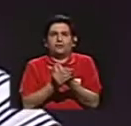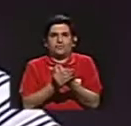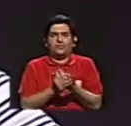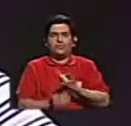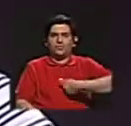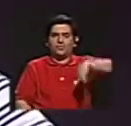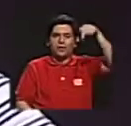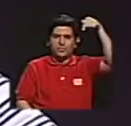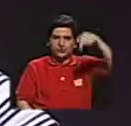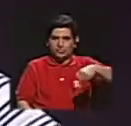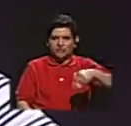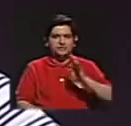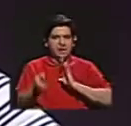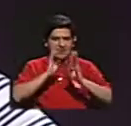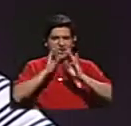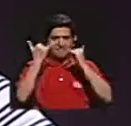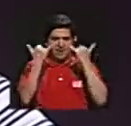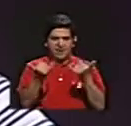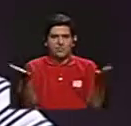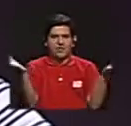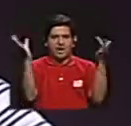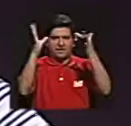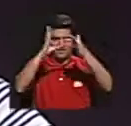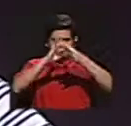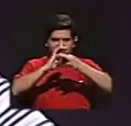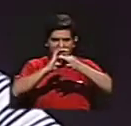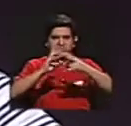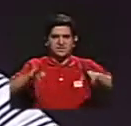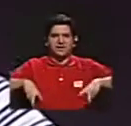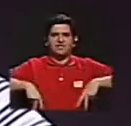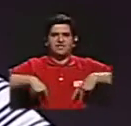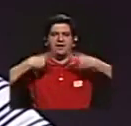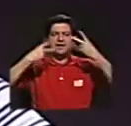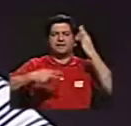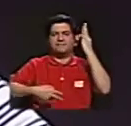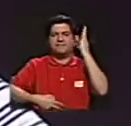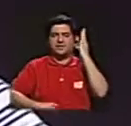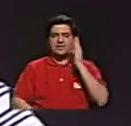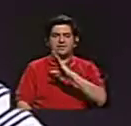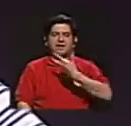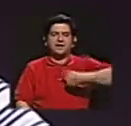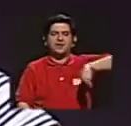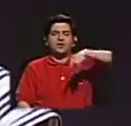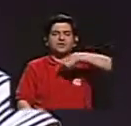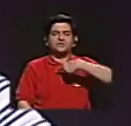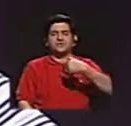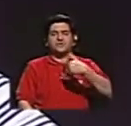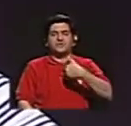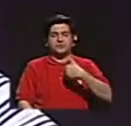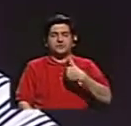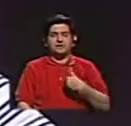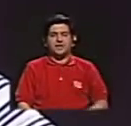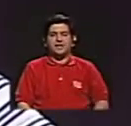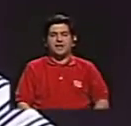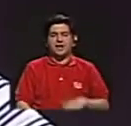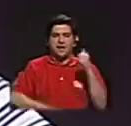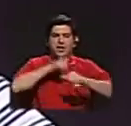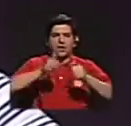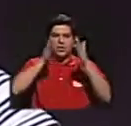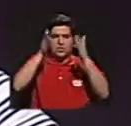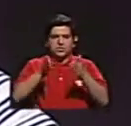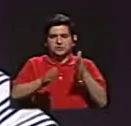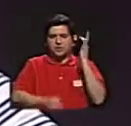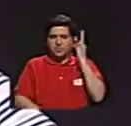a todo lo que estamos aquí hablando respecto a la vida de las mujeres y a lo que nos ha tocado a las feministas